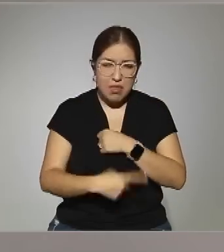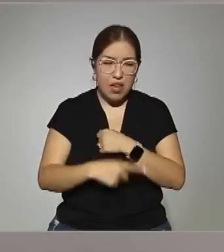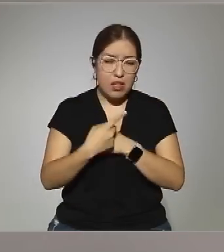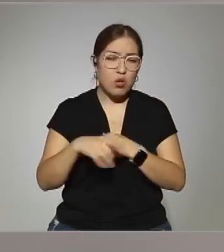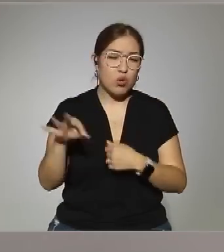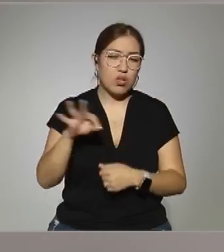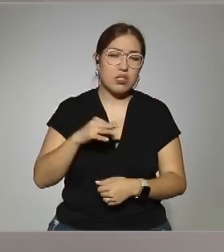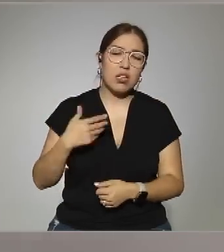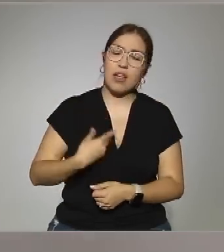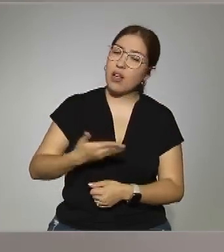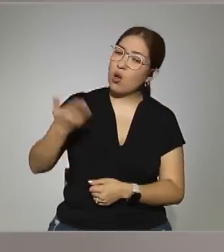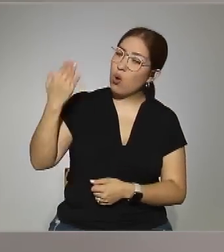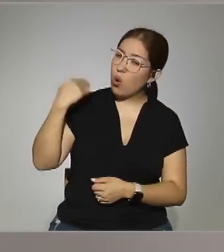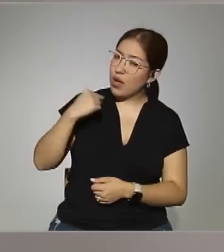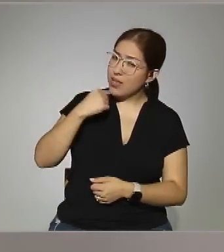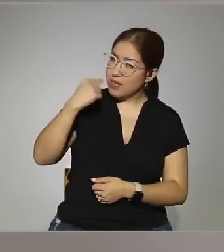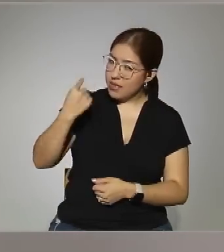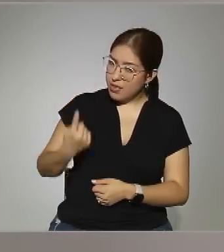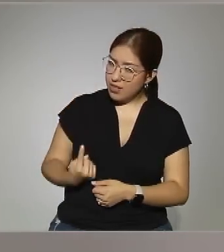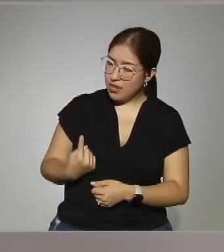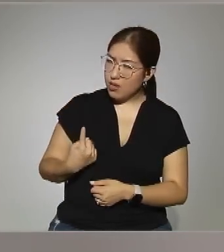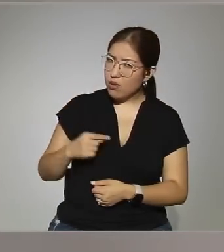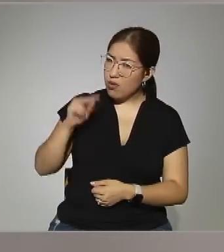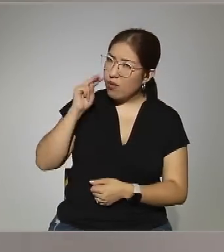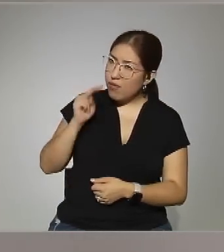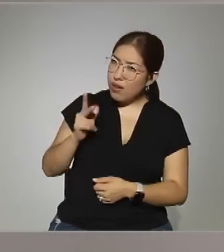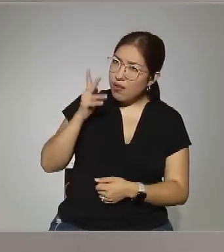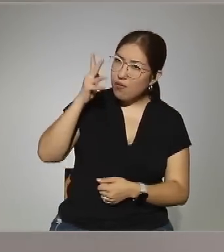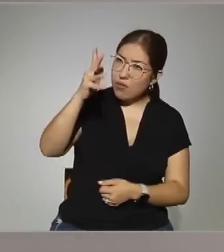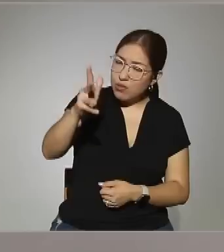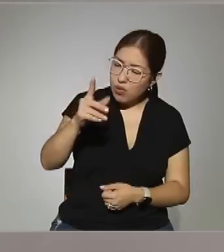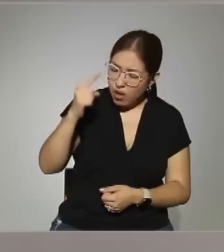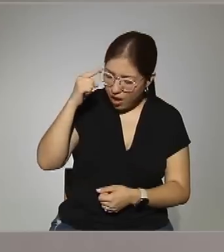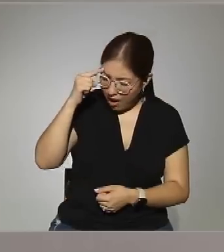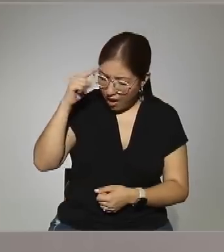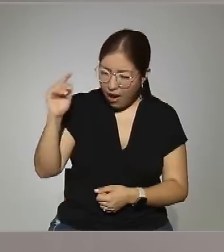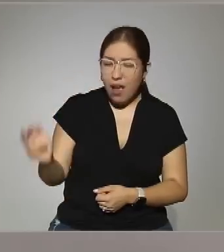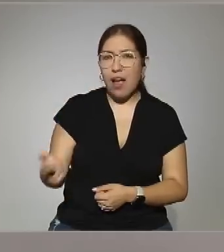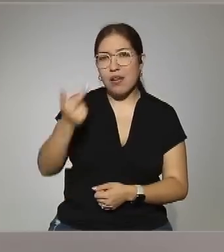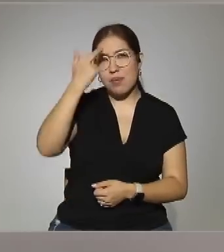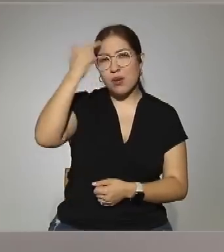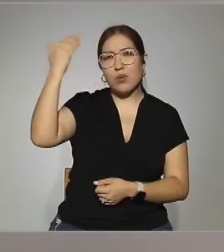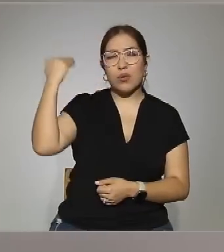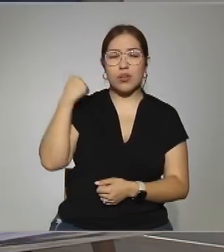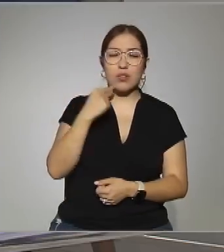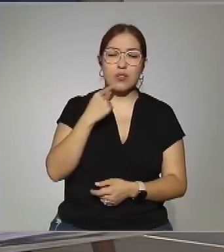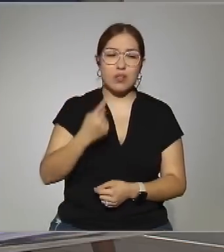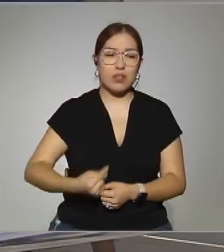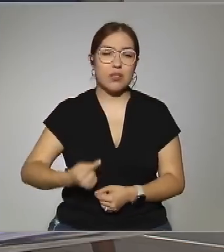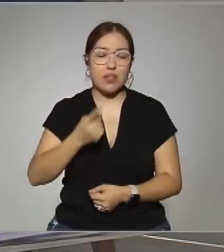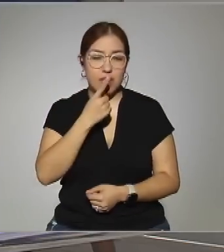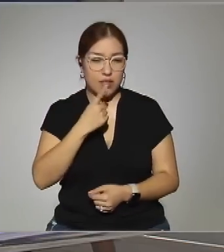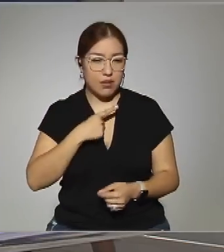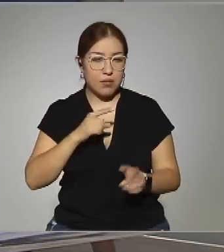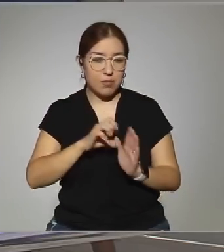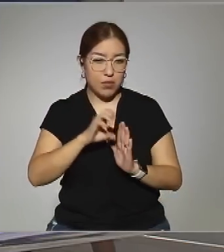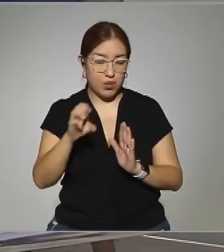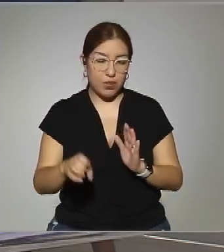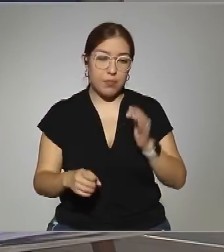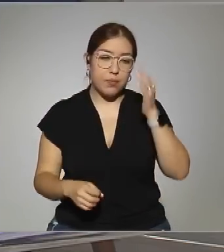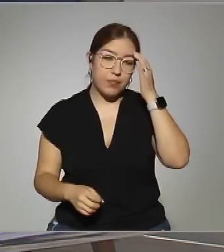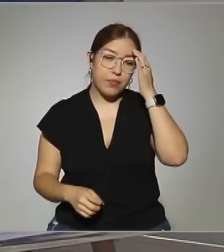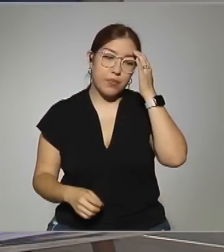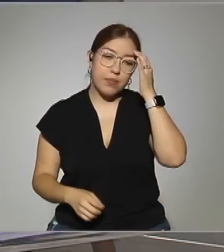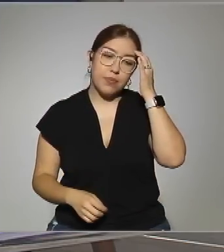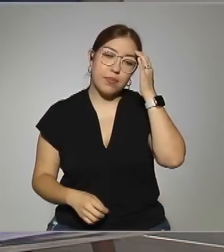niño que ellos puedan ver a la distancia? Tal vez por eso. ¿Qué cosas, qué ejemplos nos puedes poner? Mira, creo que el rasgo y la